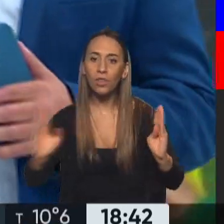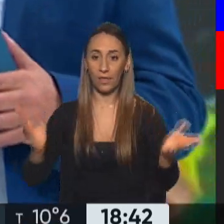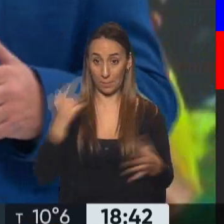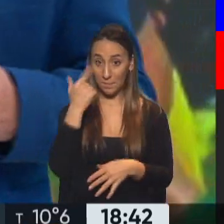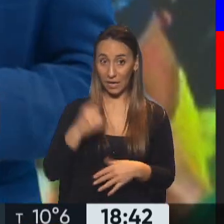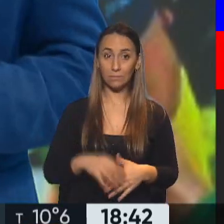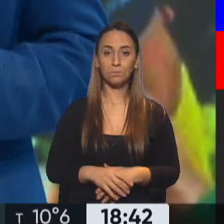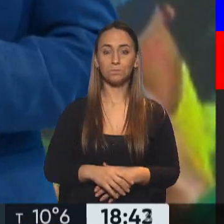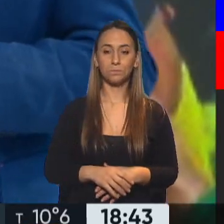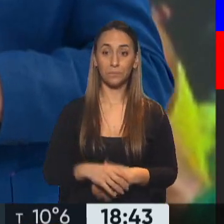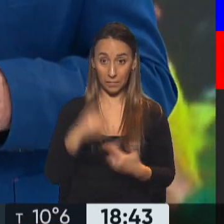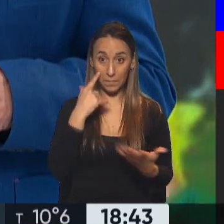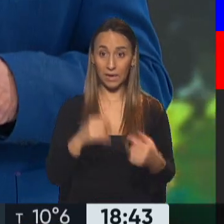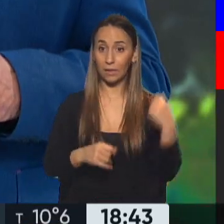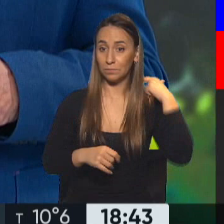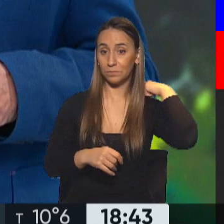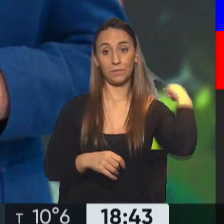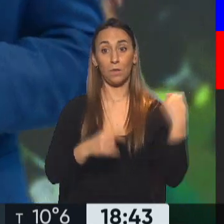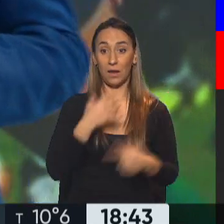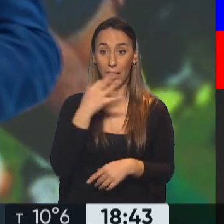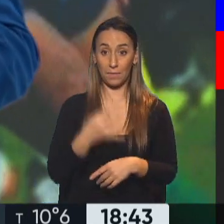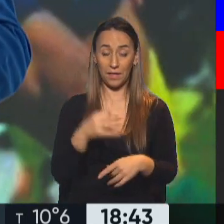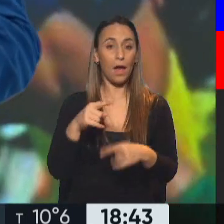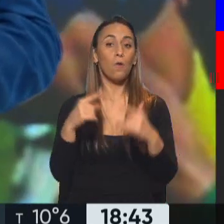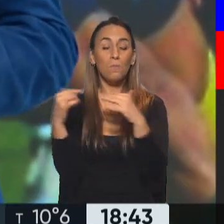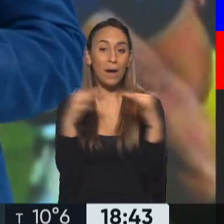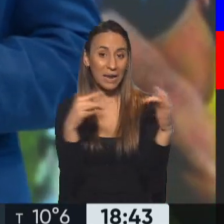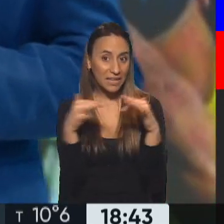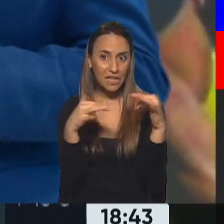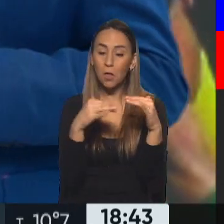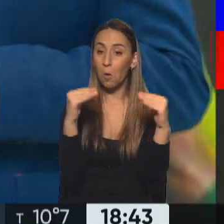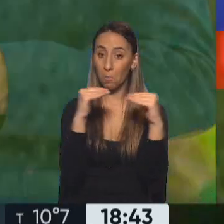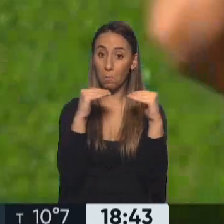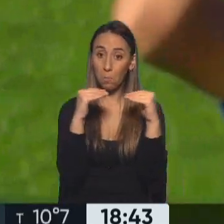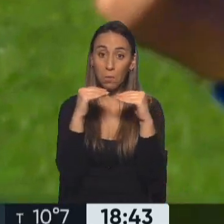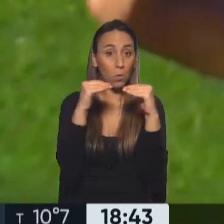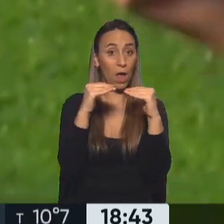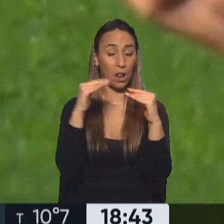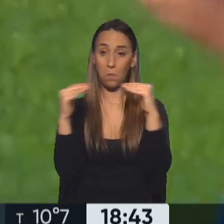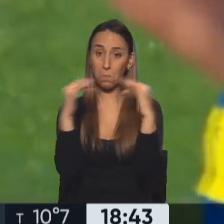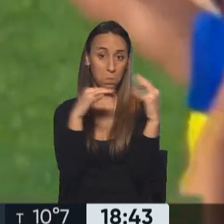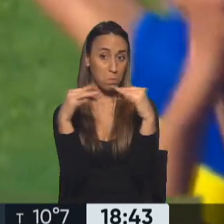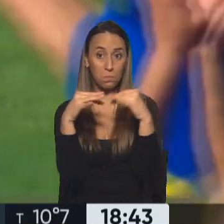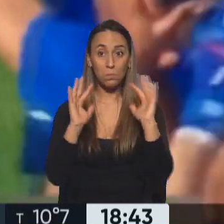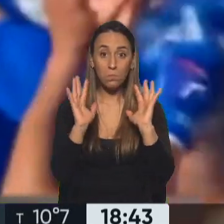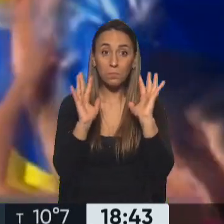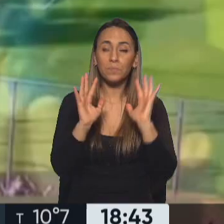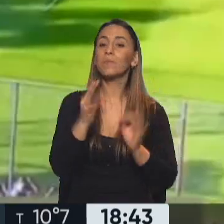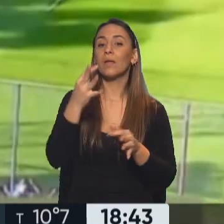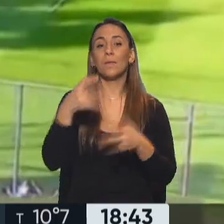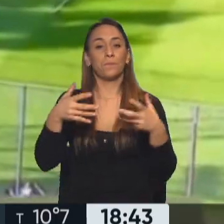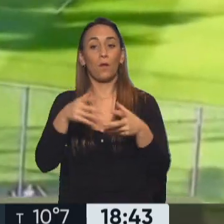Míralo. A ver. Míralo, porque fue un partido extremadamente parejo, donde Boca, en